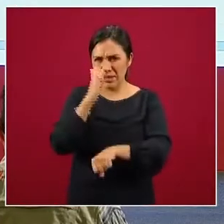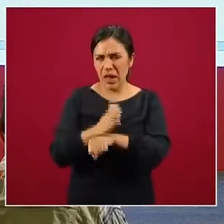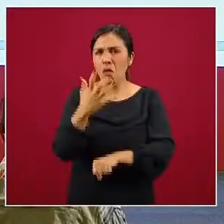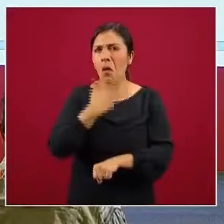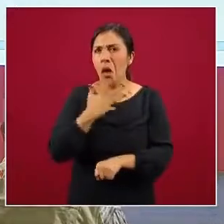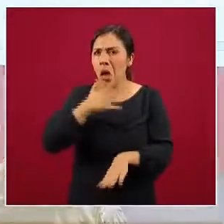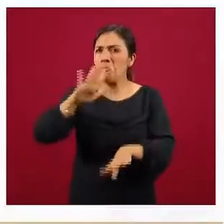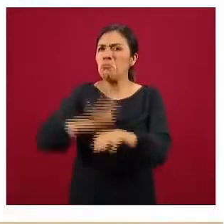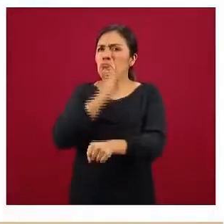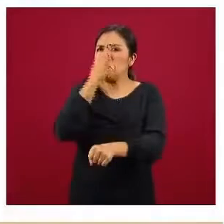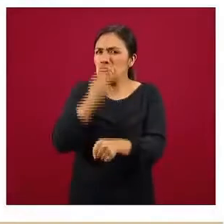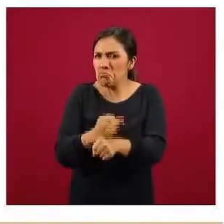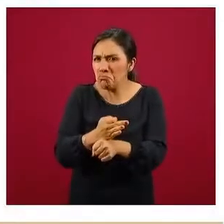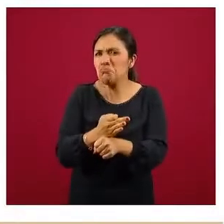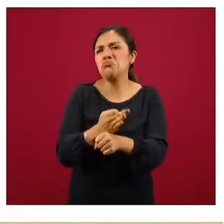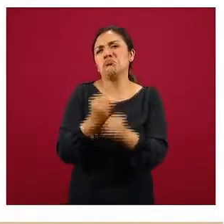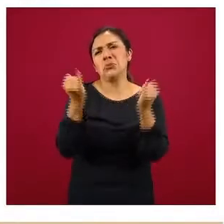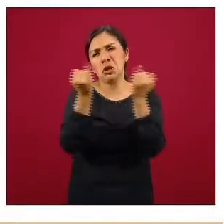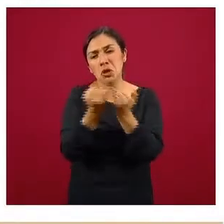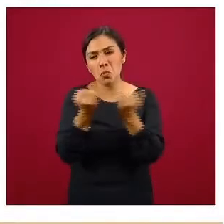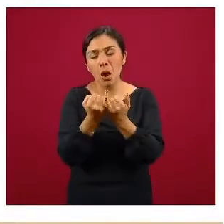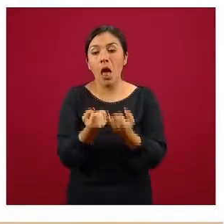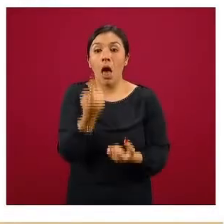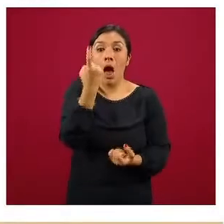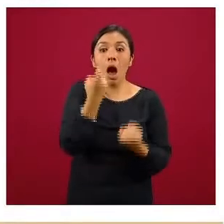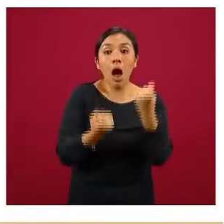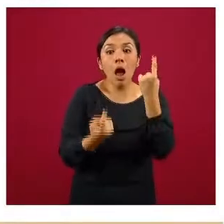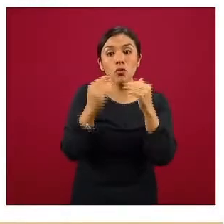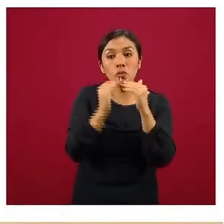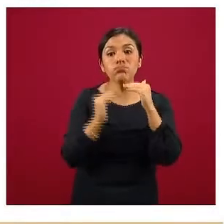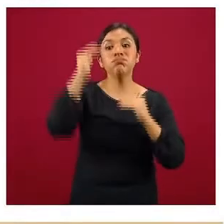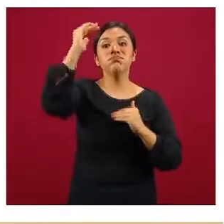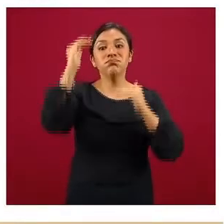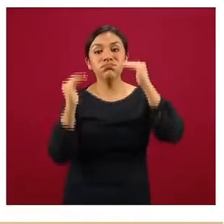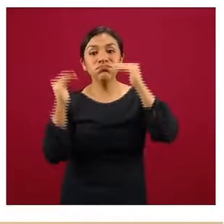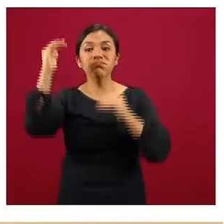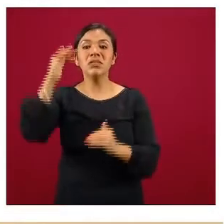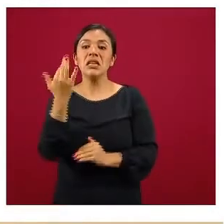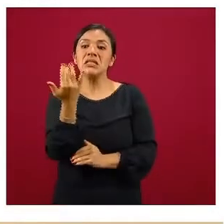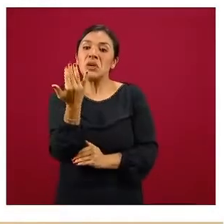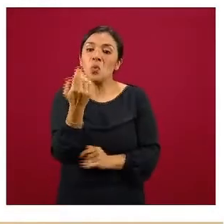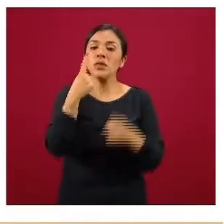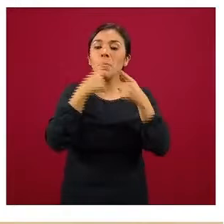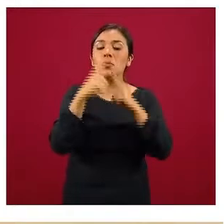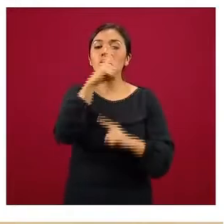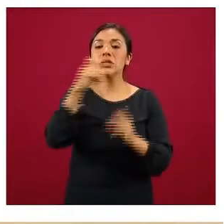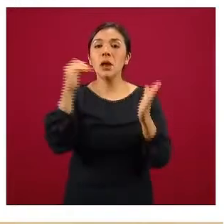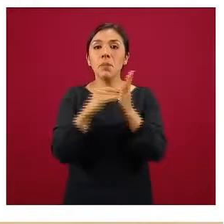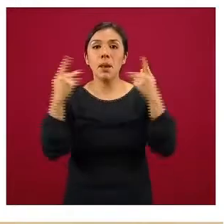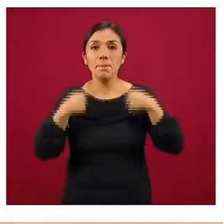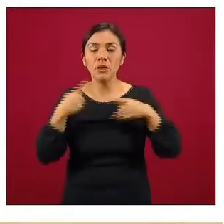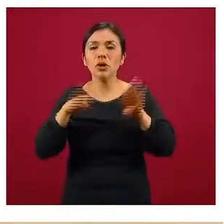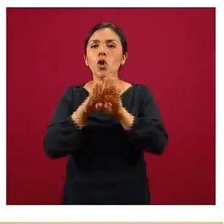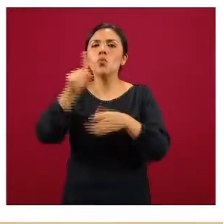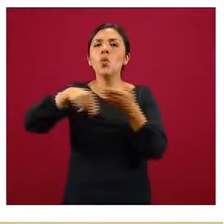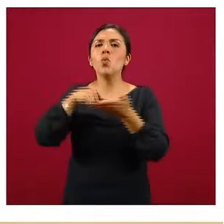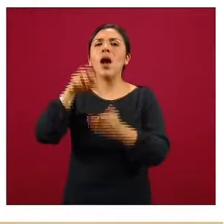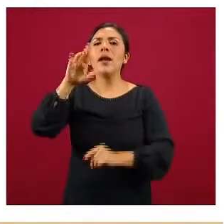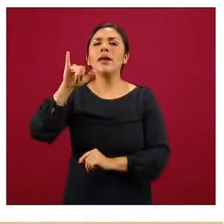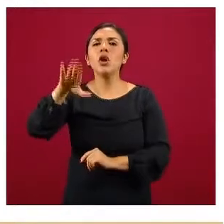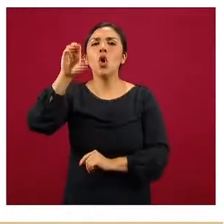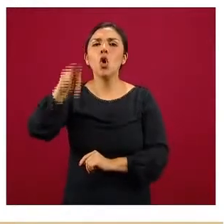Algunas entidades federativas van creciendo a una tasa de 50 por 100,000 habitantes, es el caso de Rincón de